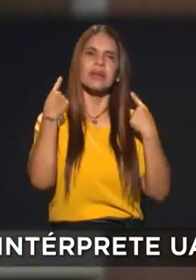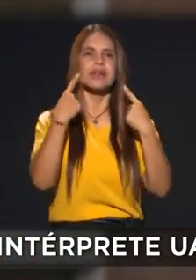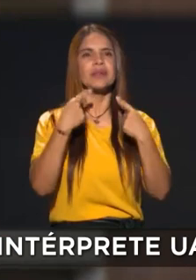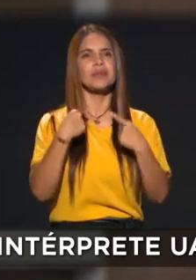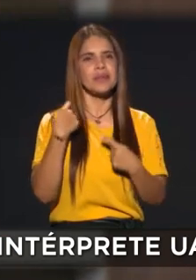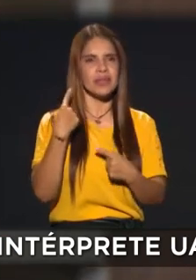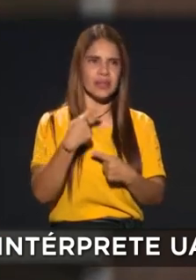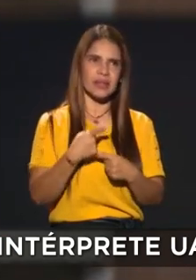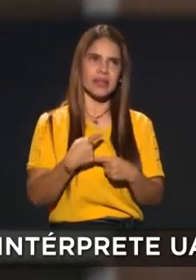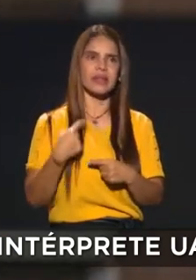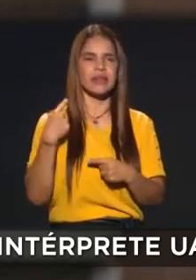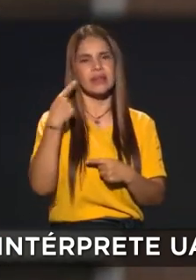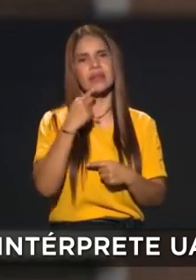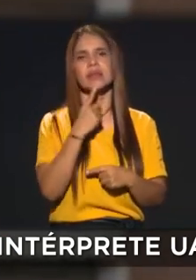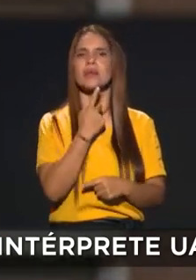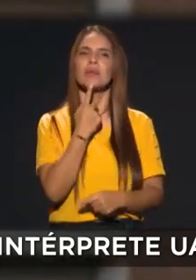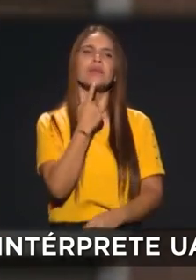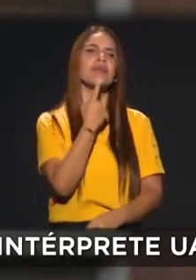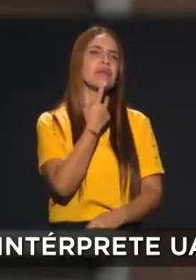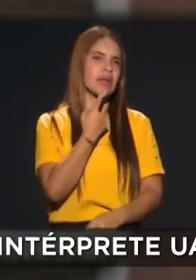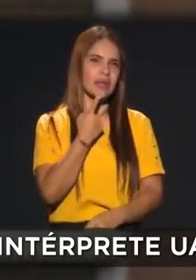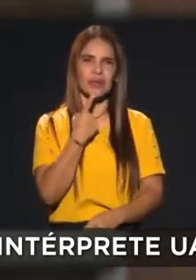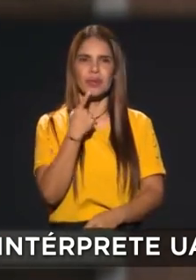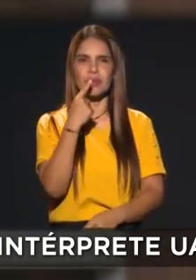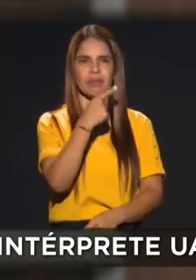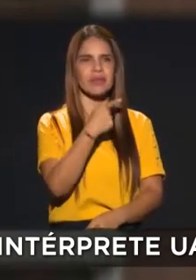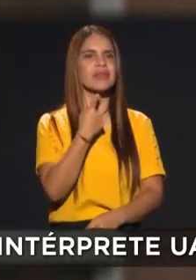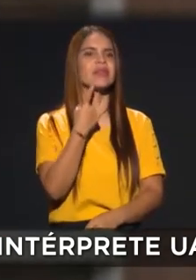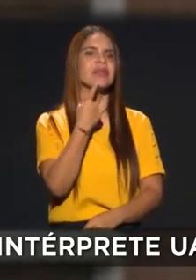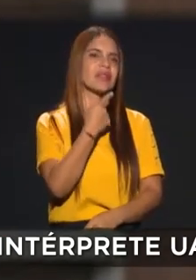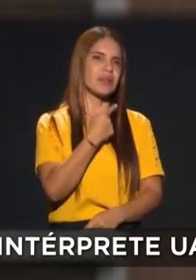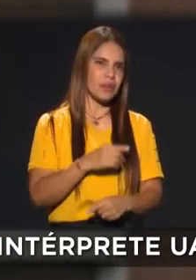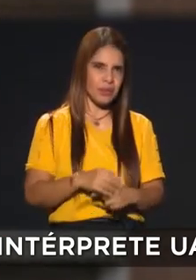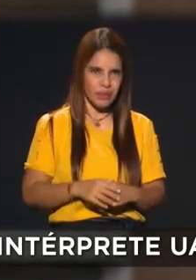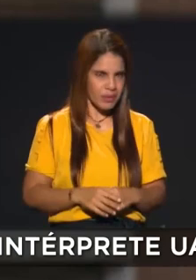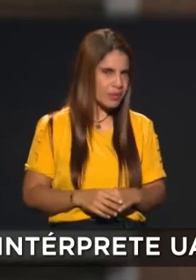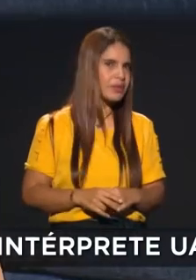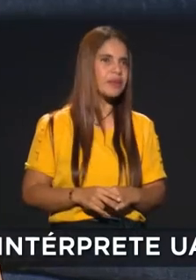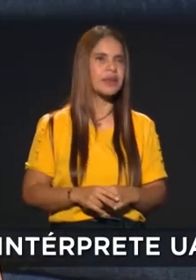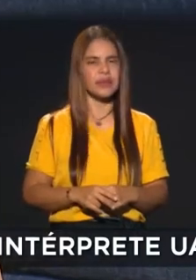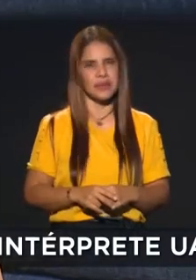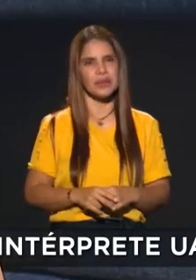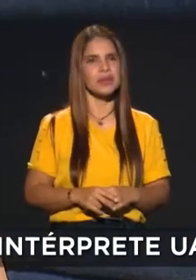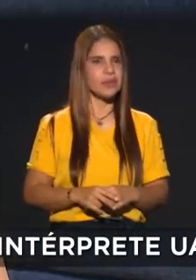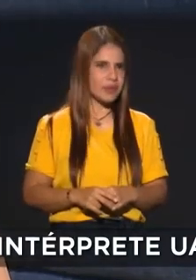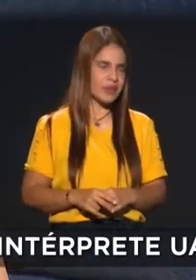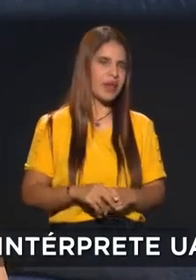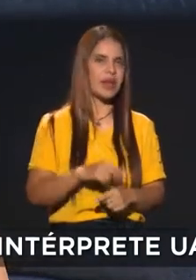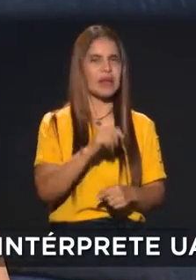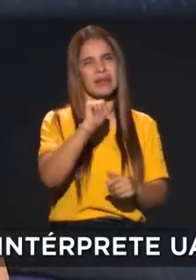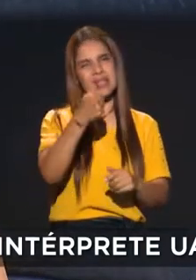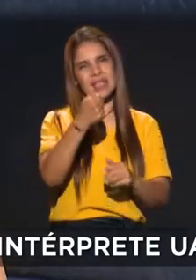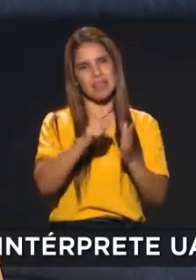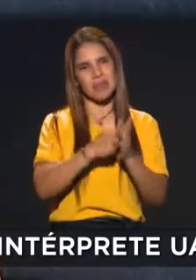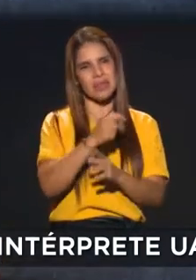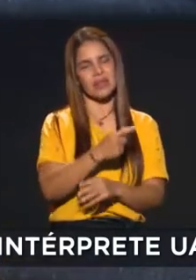suave, dibujando con el mentón un círculo, hacer quizá una serie de 10 círculos hacia derecha,